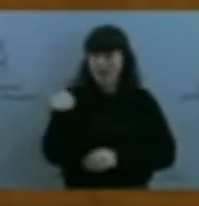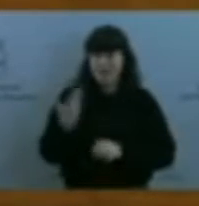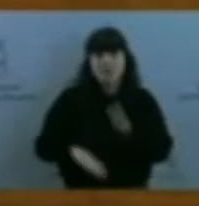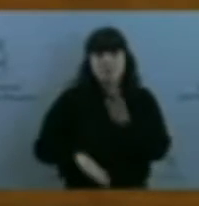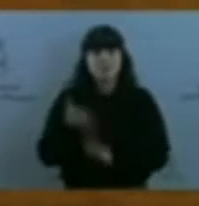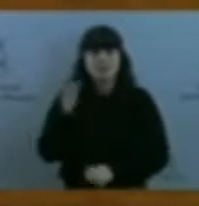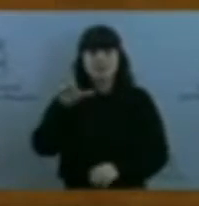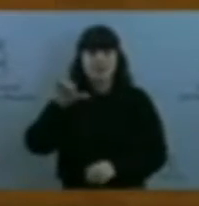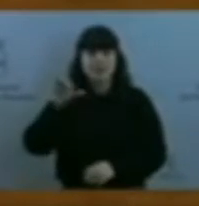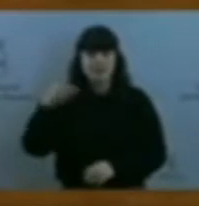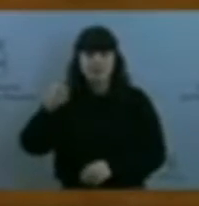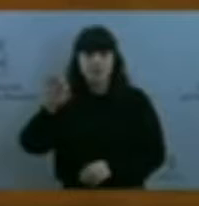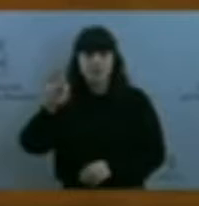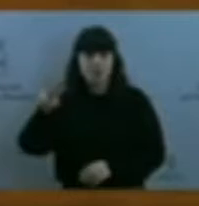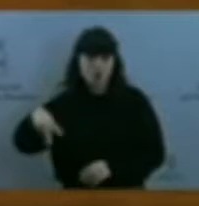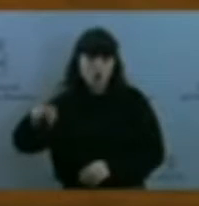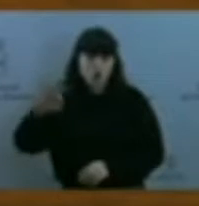aquí,